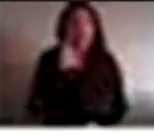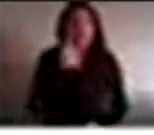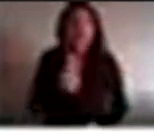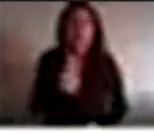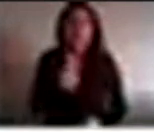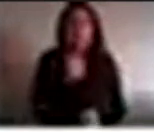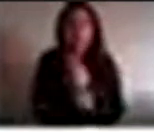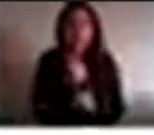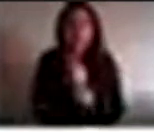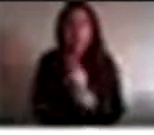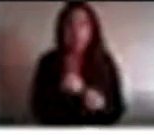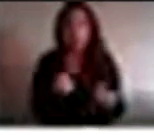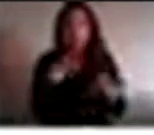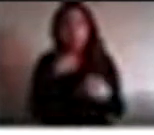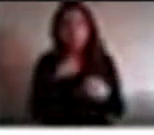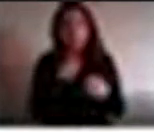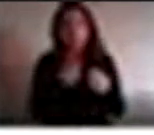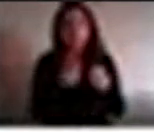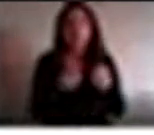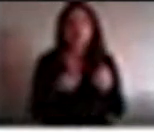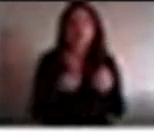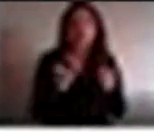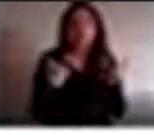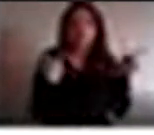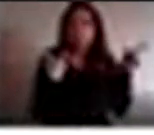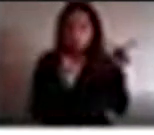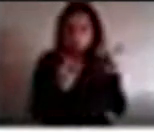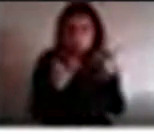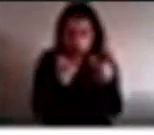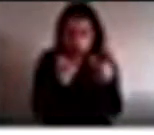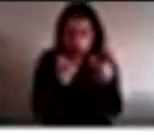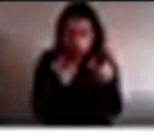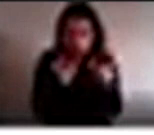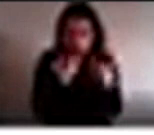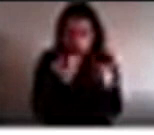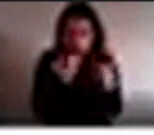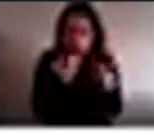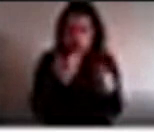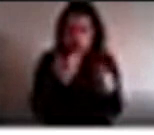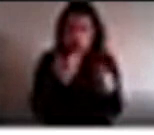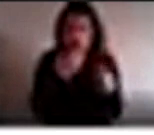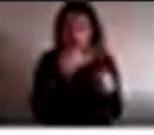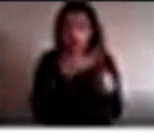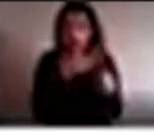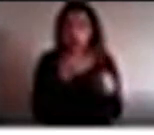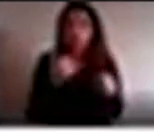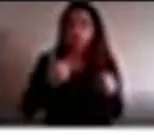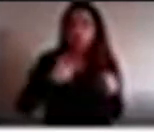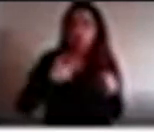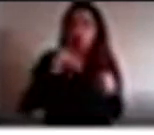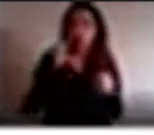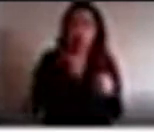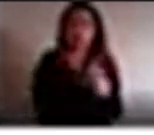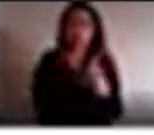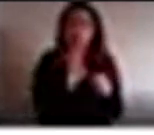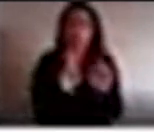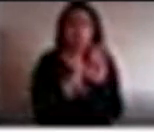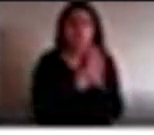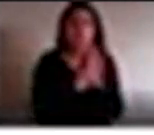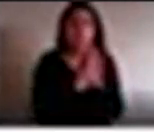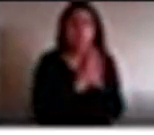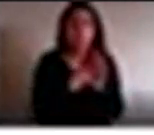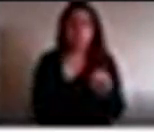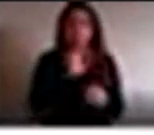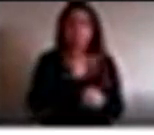organismo competente que por ley se encarga de interpretar toda la normativa en materia laboral en Chile.